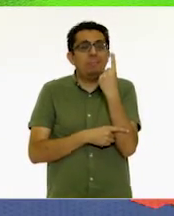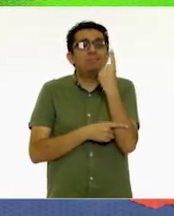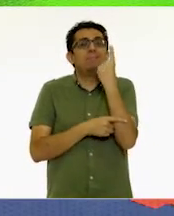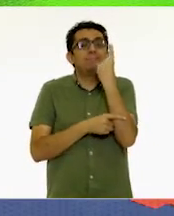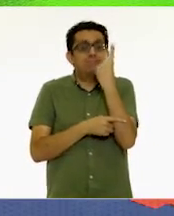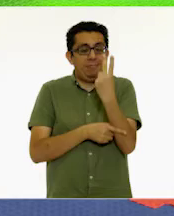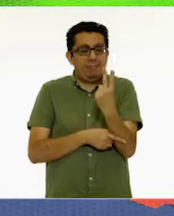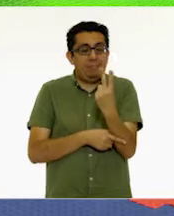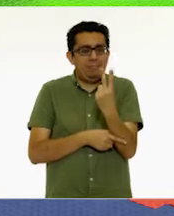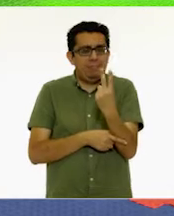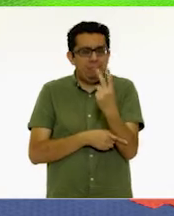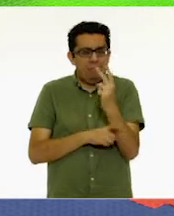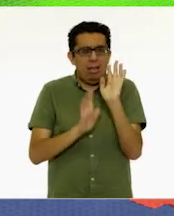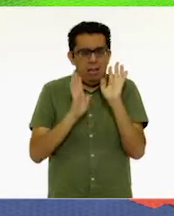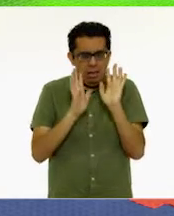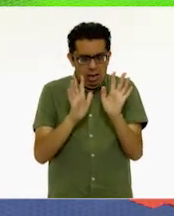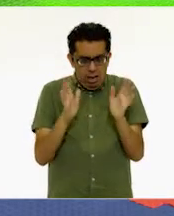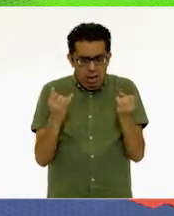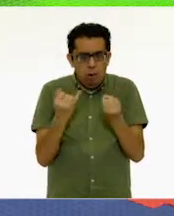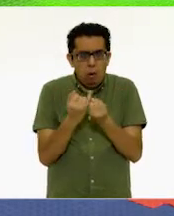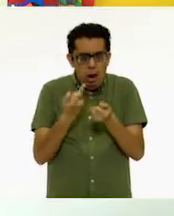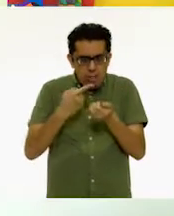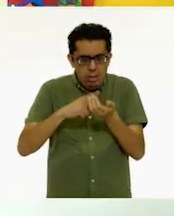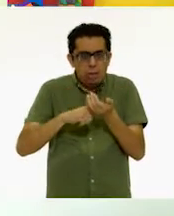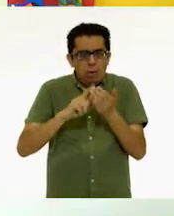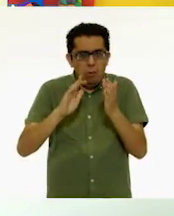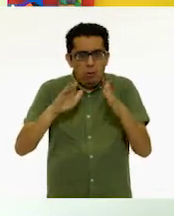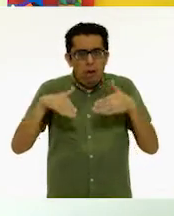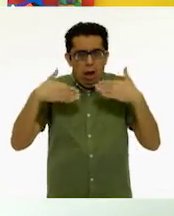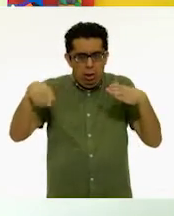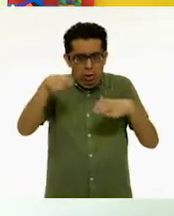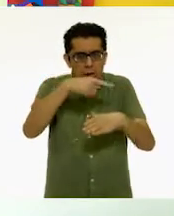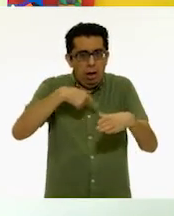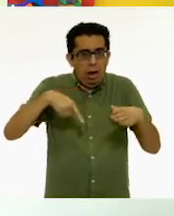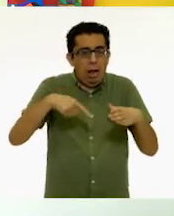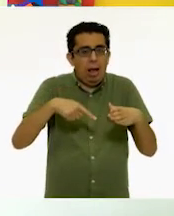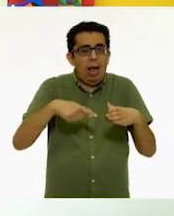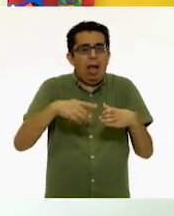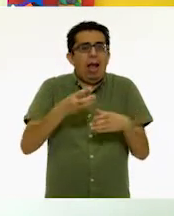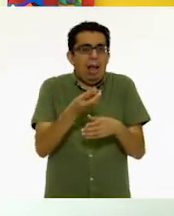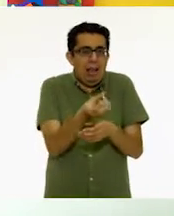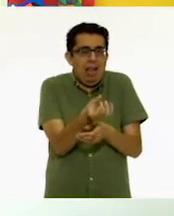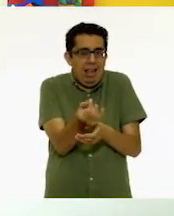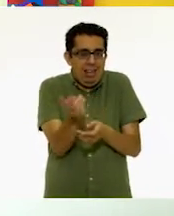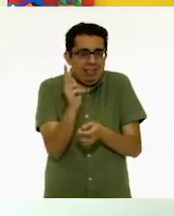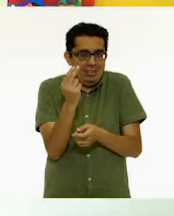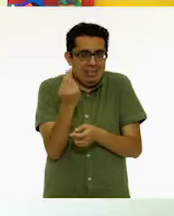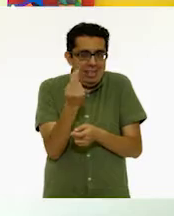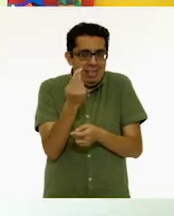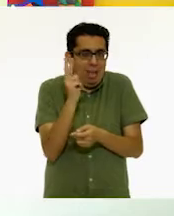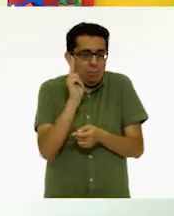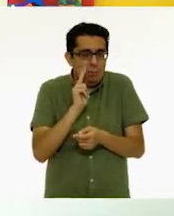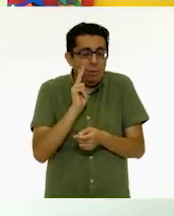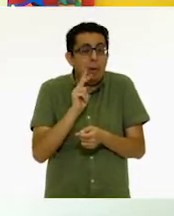1 y 2. ¿Ya tendremos lo mismo dentro y afuera? Vamos a contarlos. A ver, en casa contamos primero los de afuera.